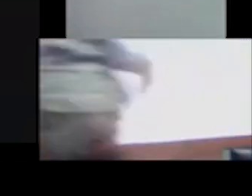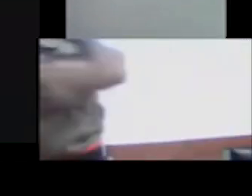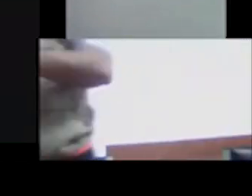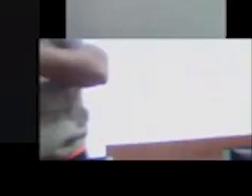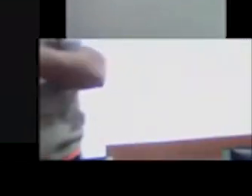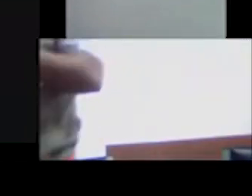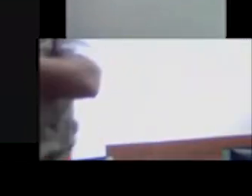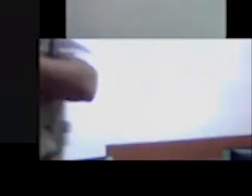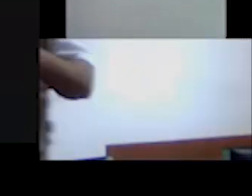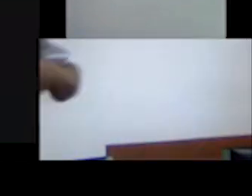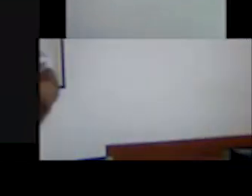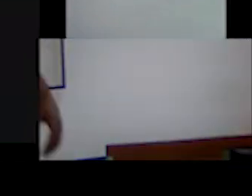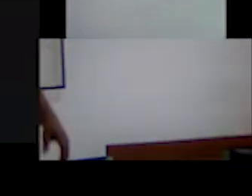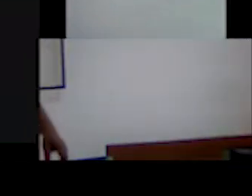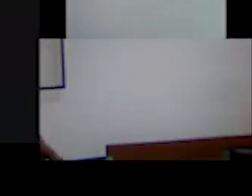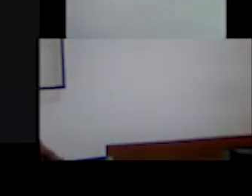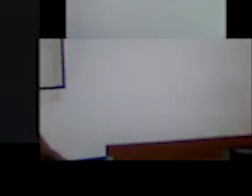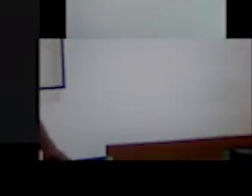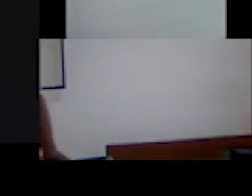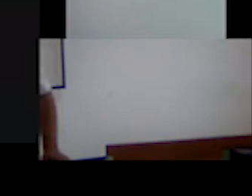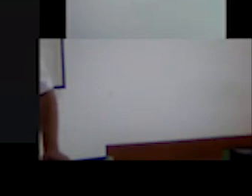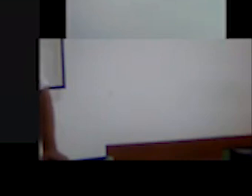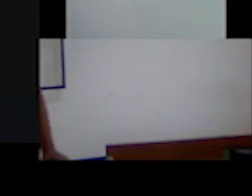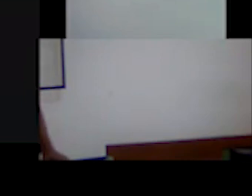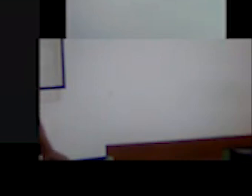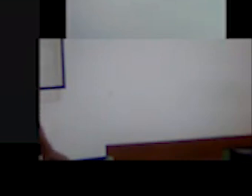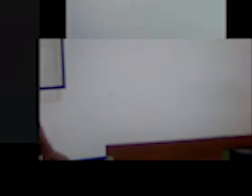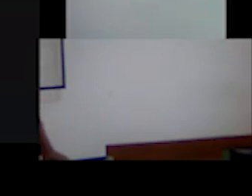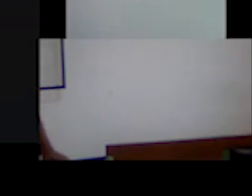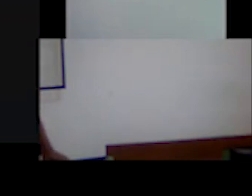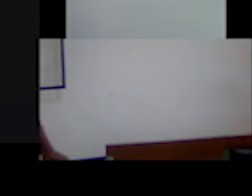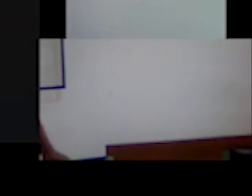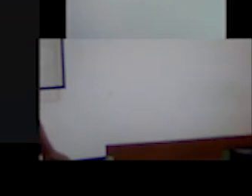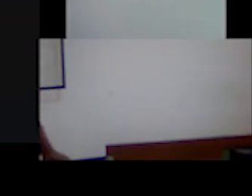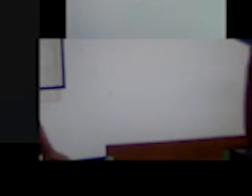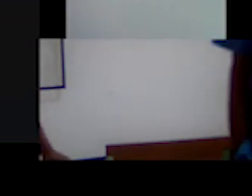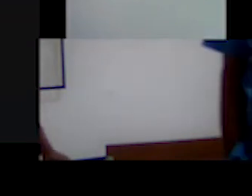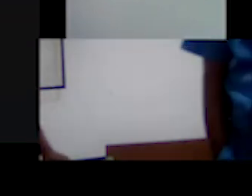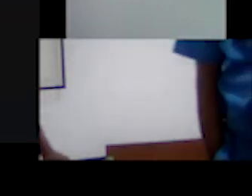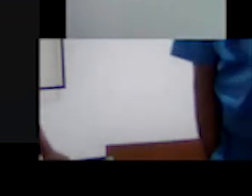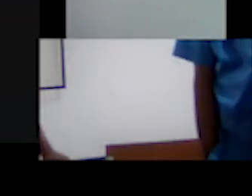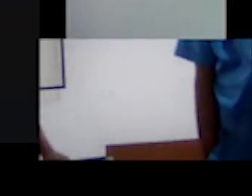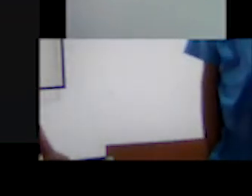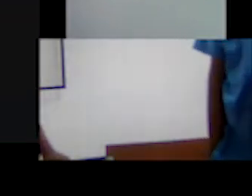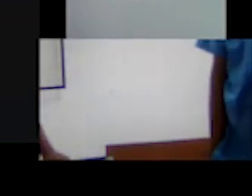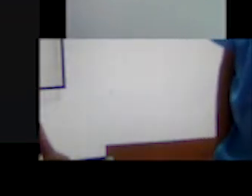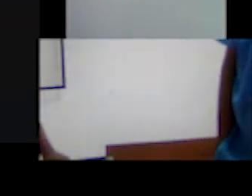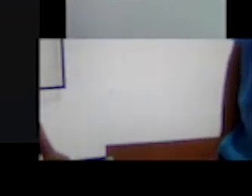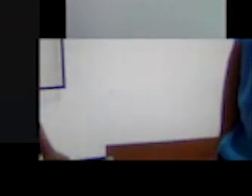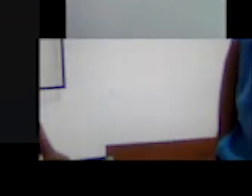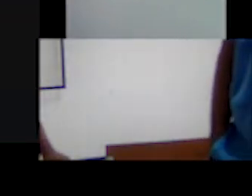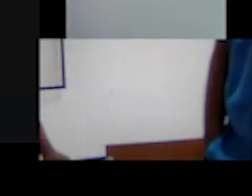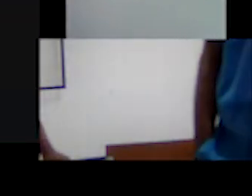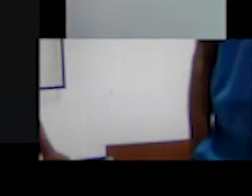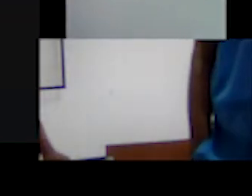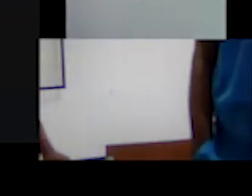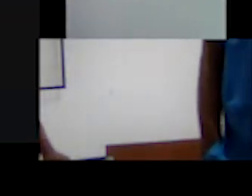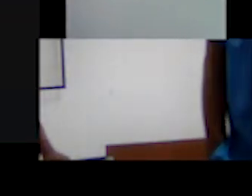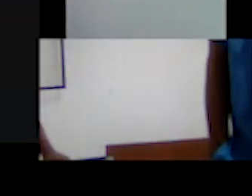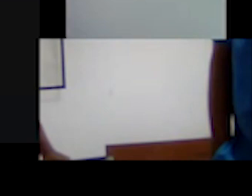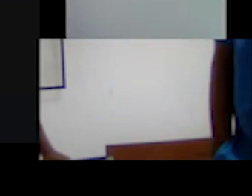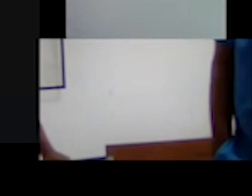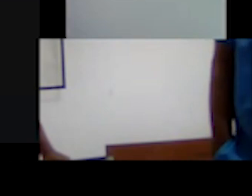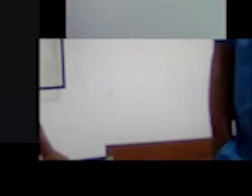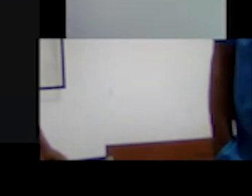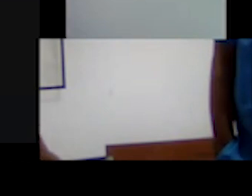tener esta angustia de tener a un niño que se nos desmaye y no sabemos qué cosa es lo que tenemos frente. Eso es lo que